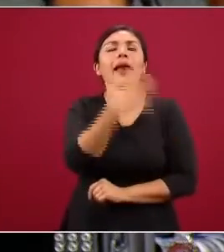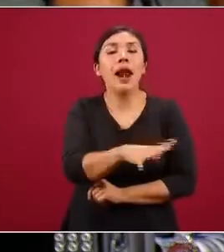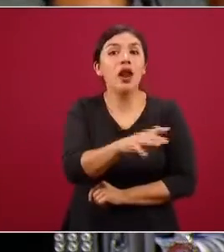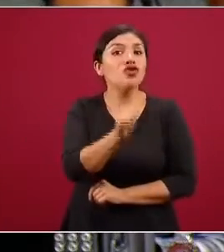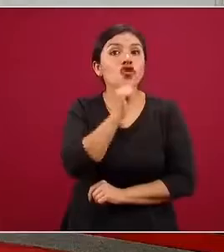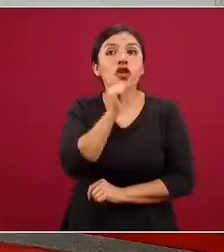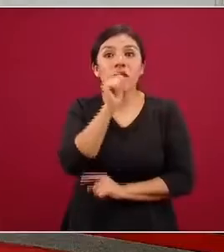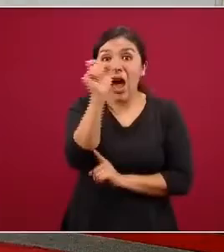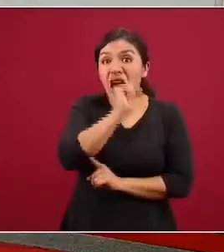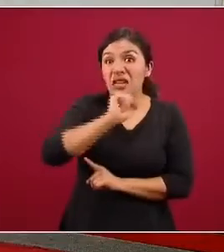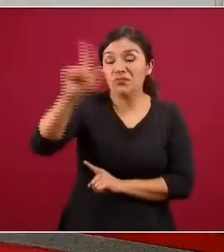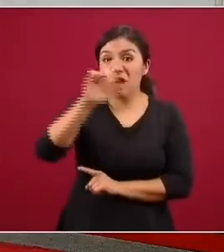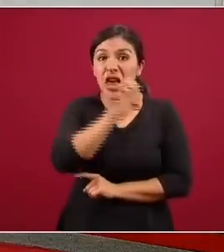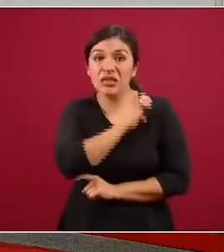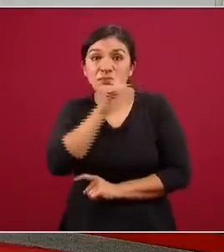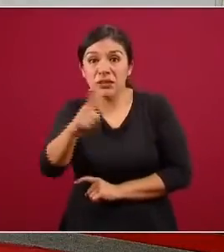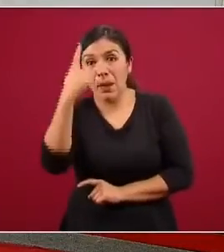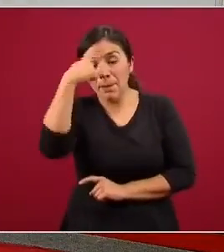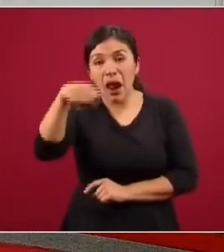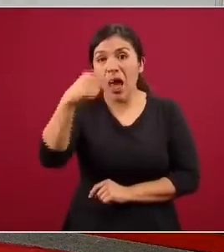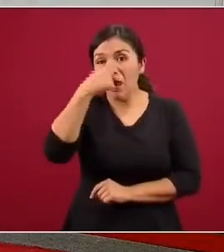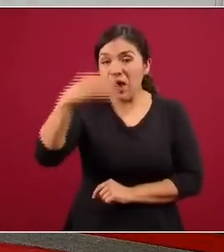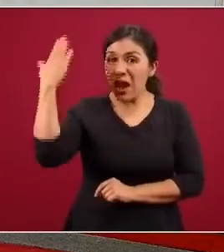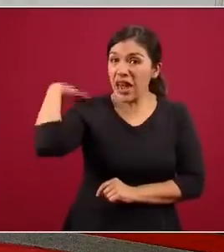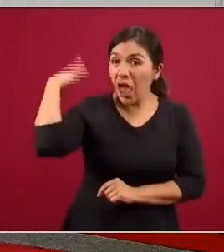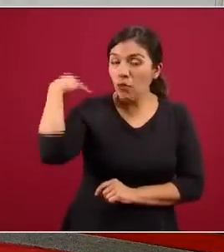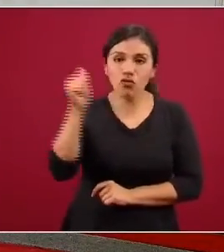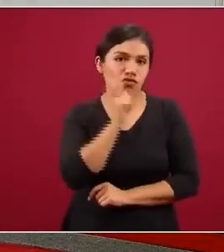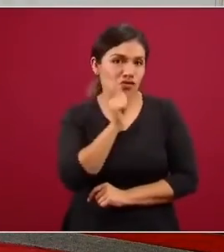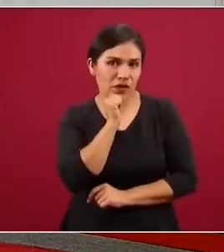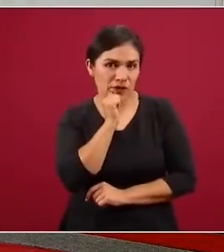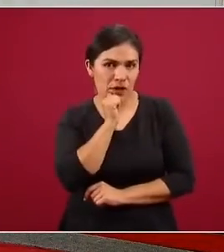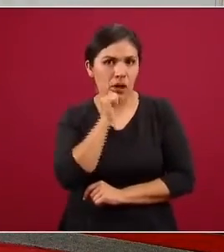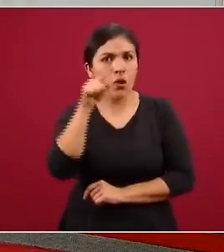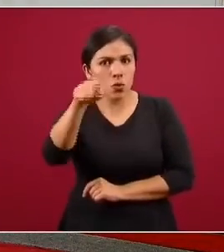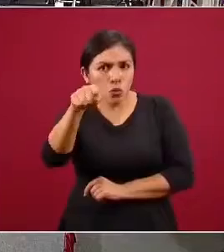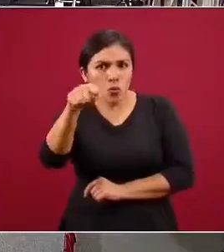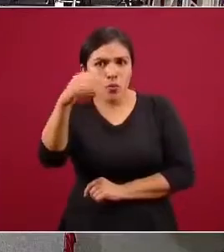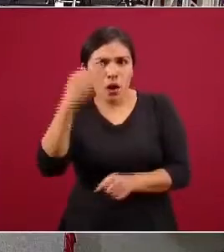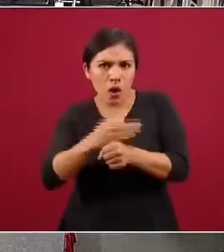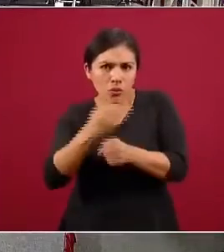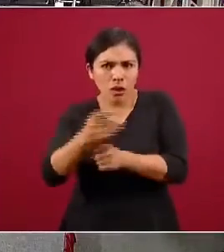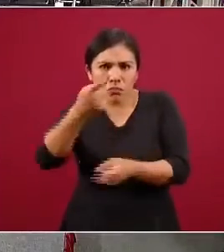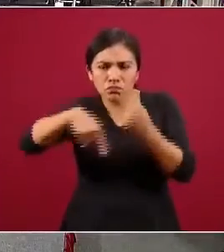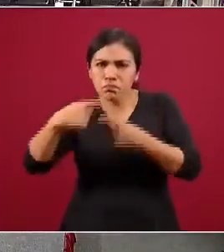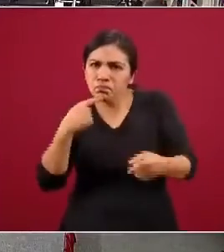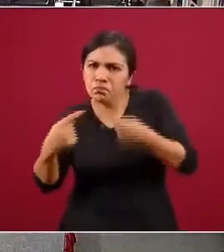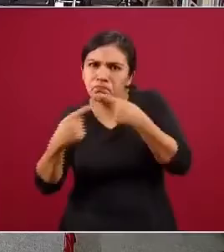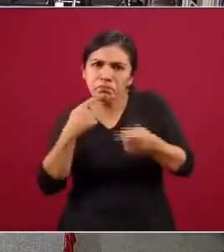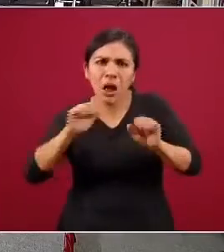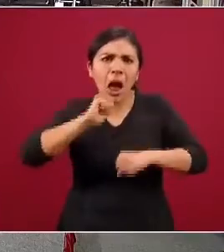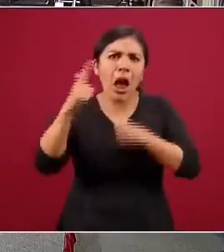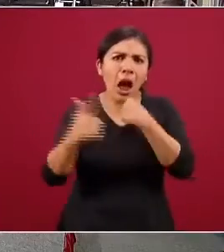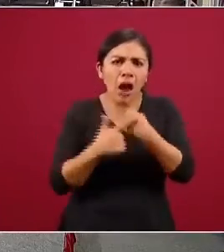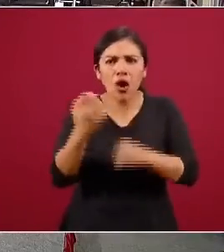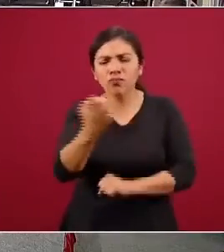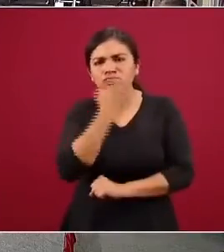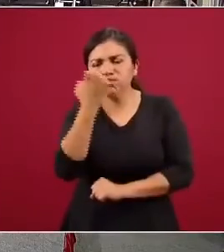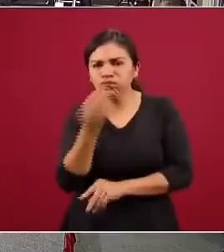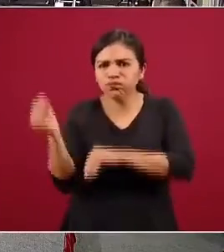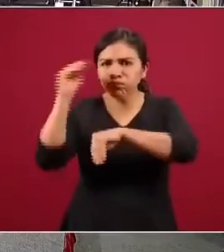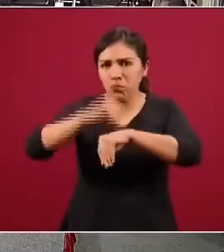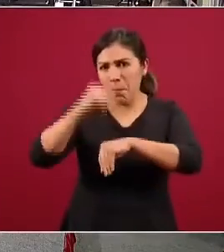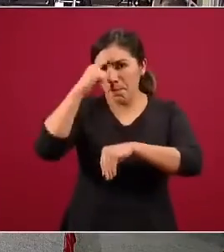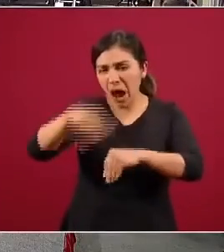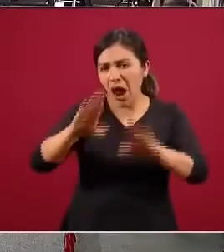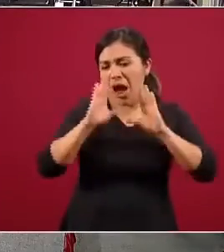la especialidad en el tema de neumología, entiendo yo. Está contemplado dentro de la Secretaría de Salud y dentro del nivel académico